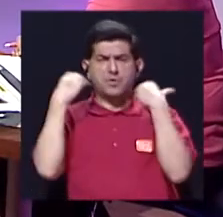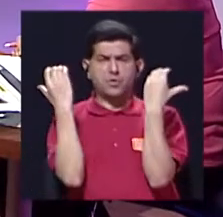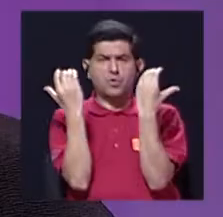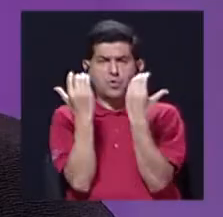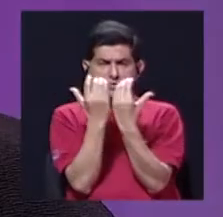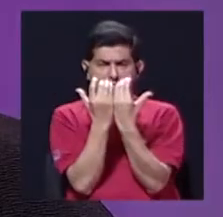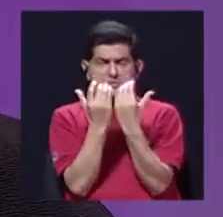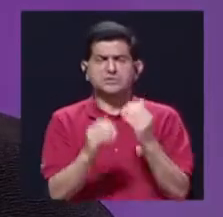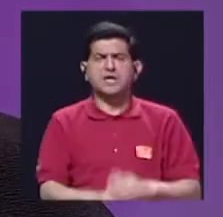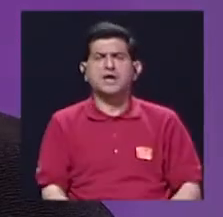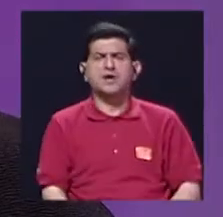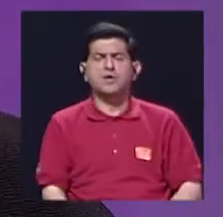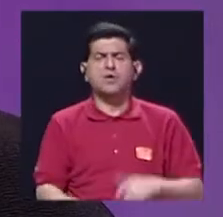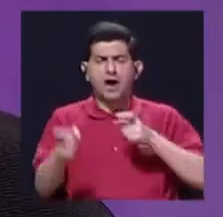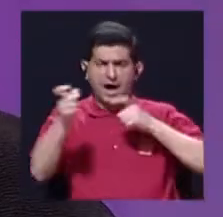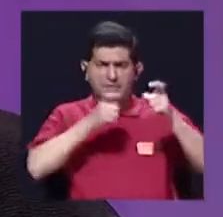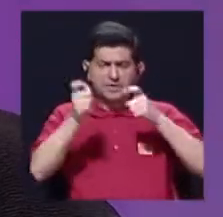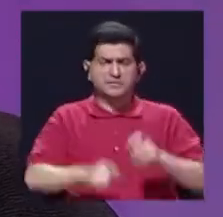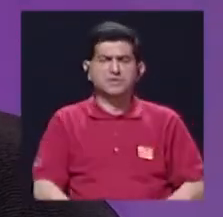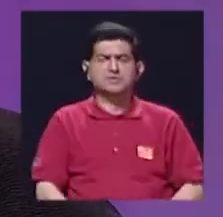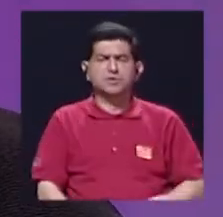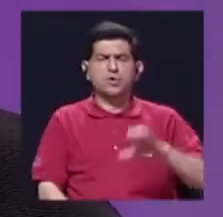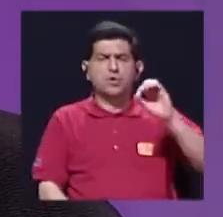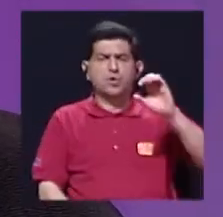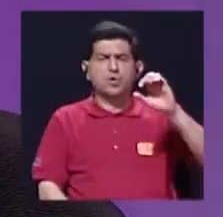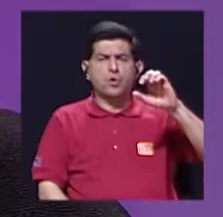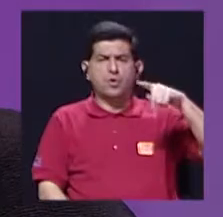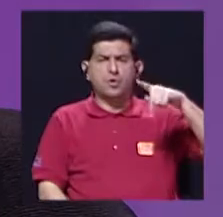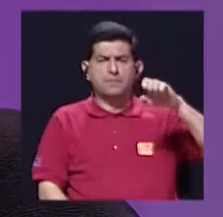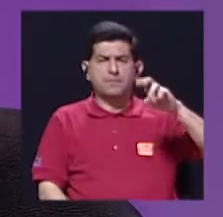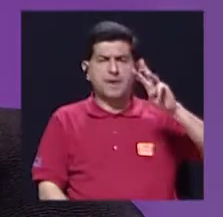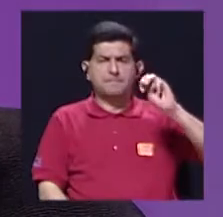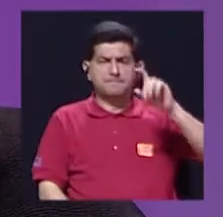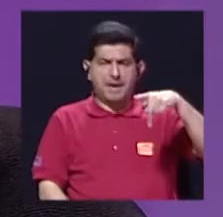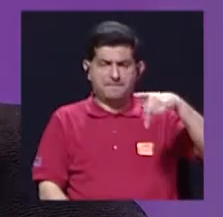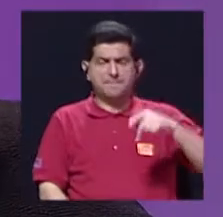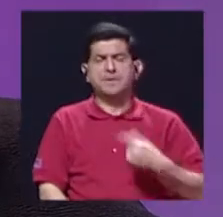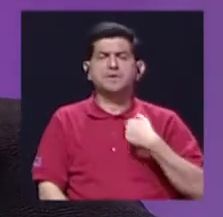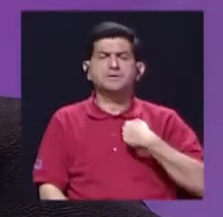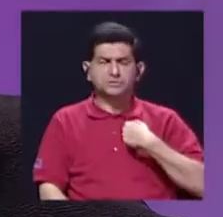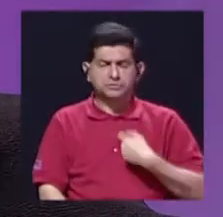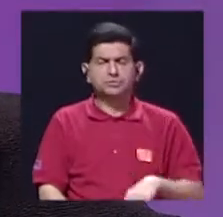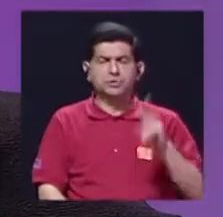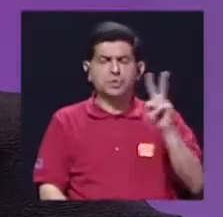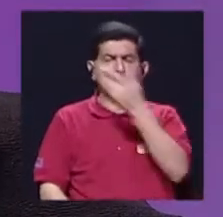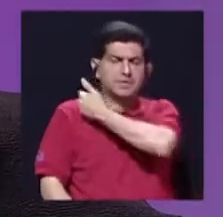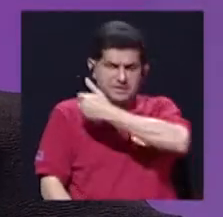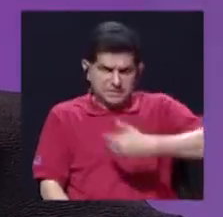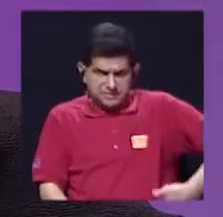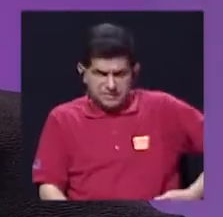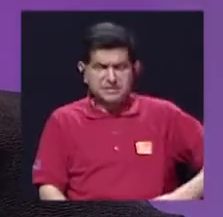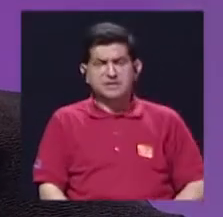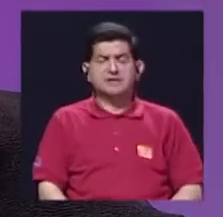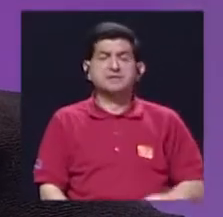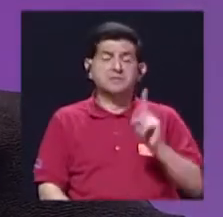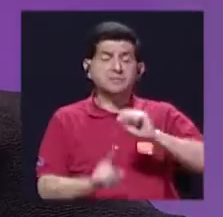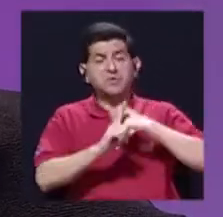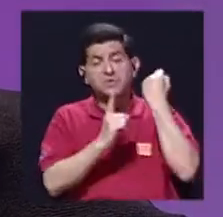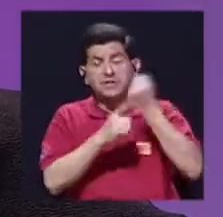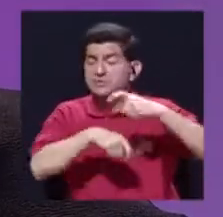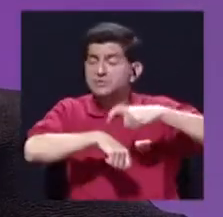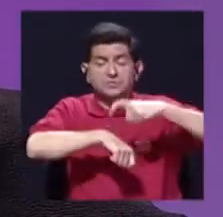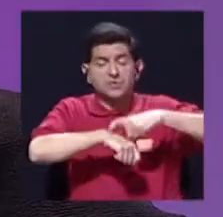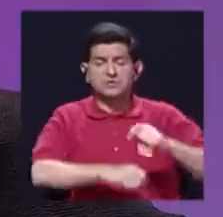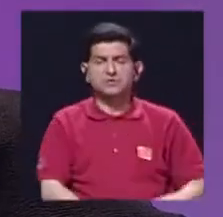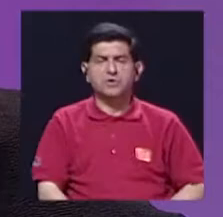fui integrante del Consejo de Administración de COPEMEP, llegué al puesto de vicepresidenta circunstancialmente. El